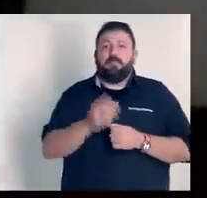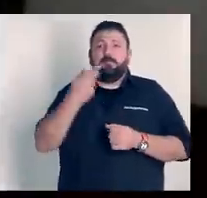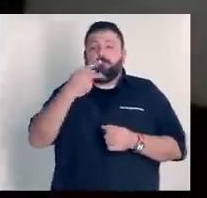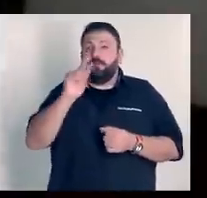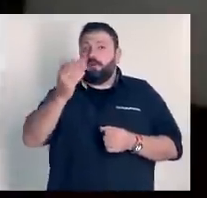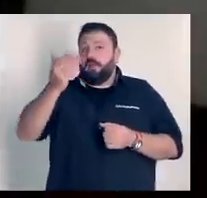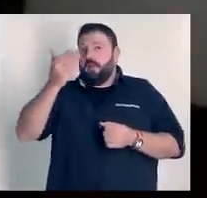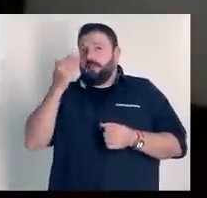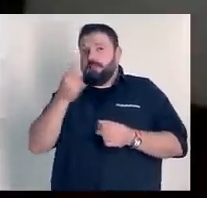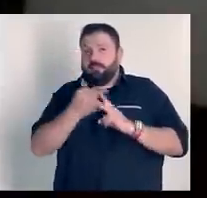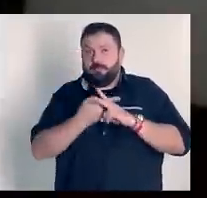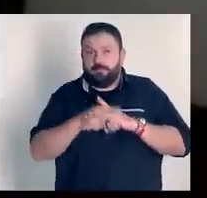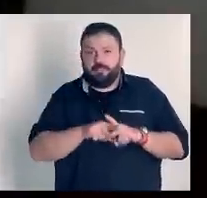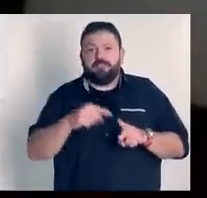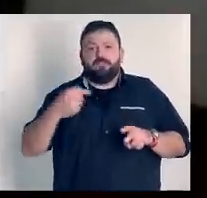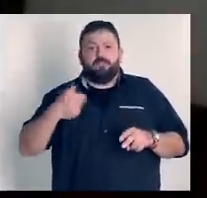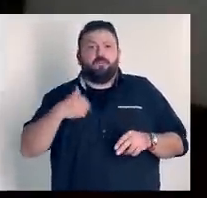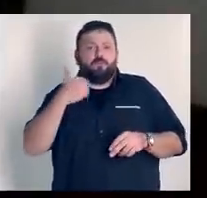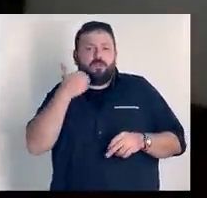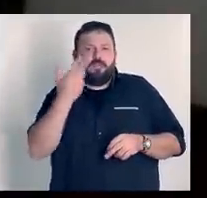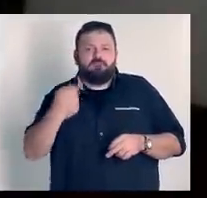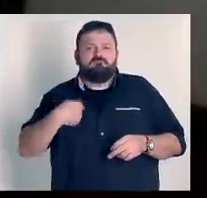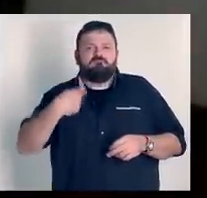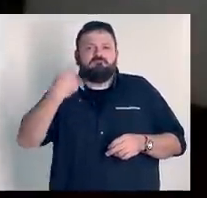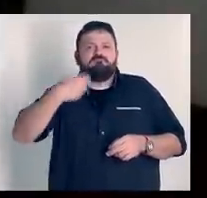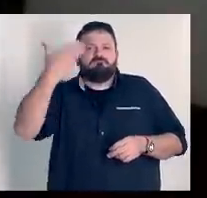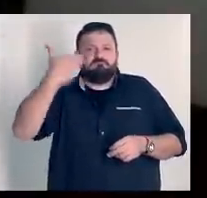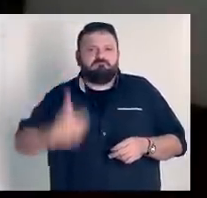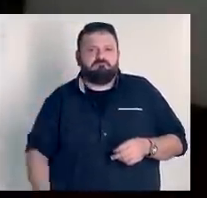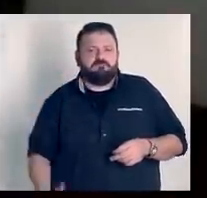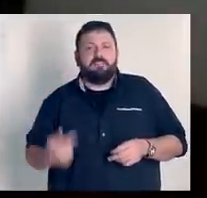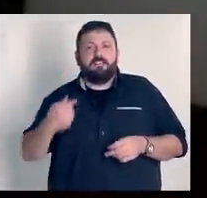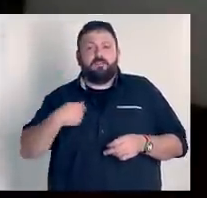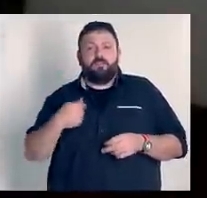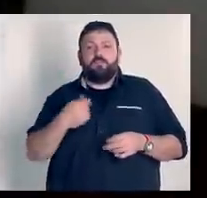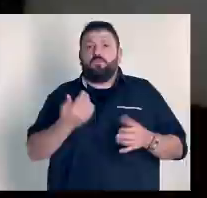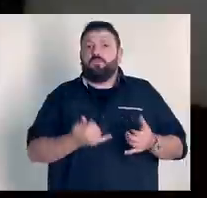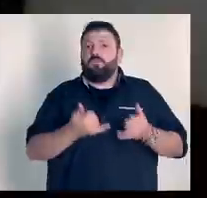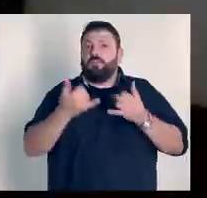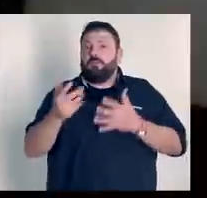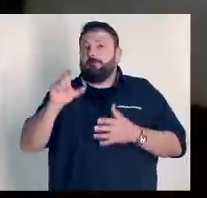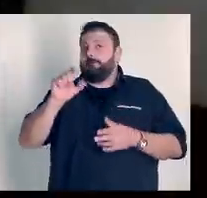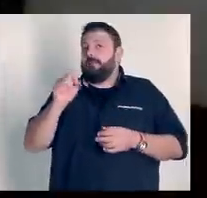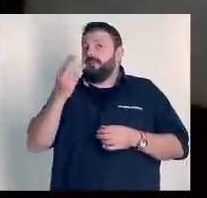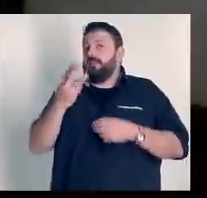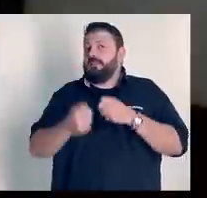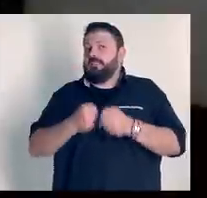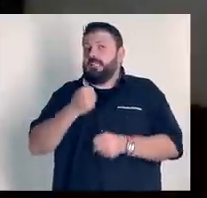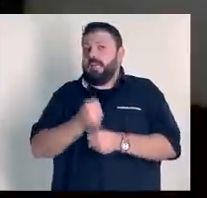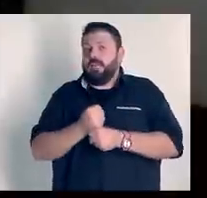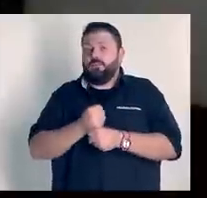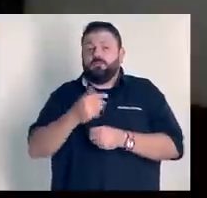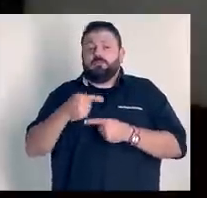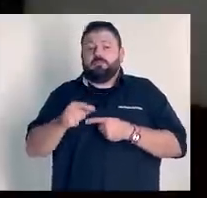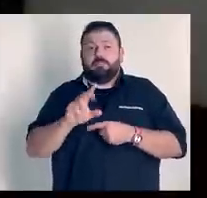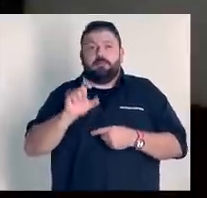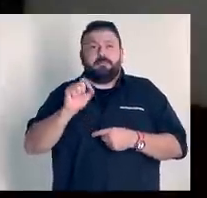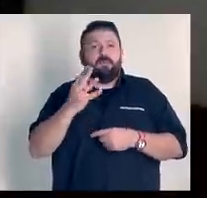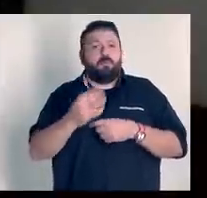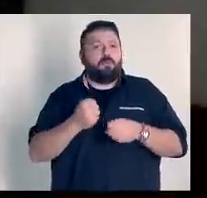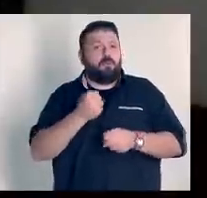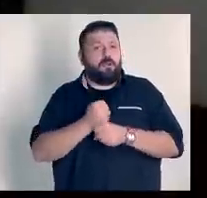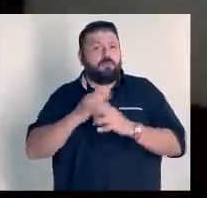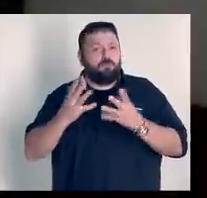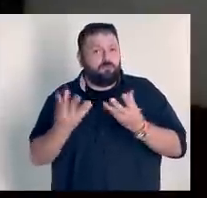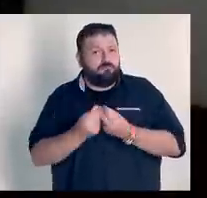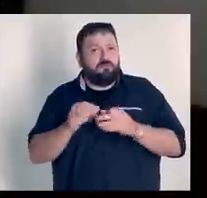el contenido, quiero presentarme. Yo llego a OVNILIFE a los 23 años, iba a cumplir 24. Ahorita estoy